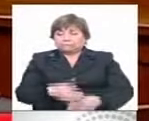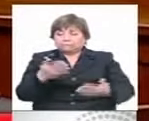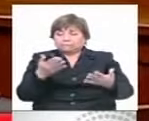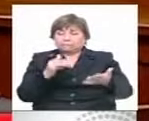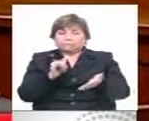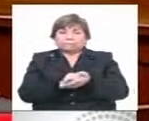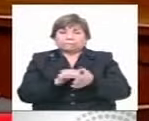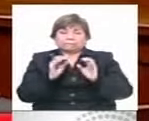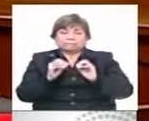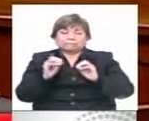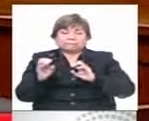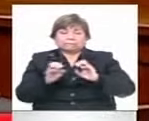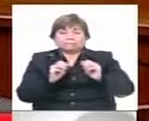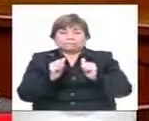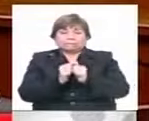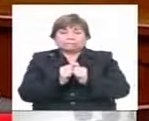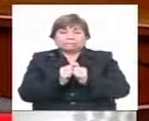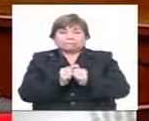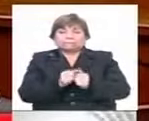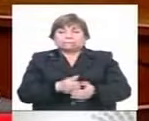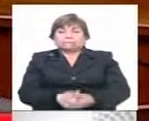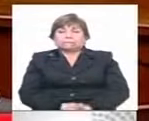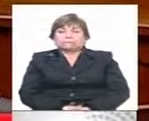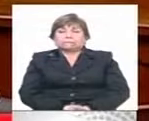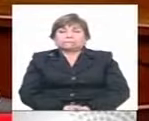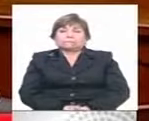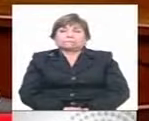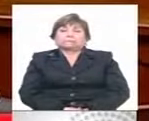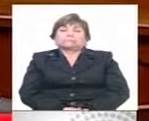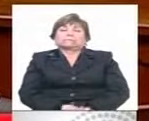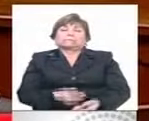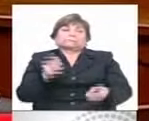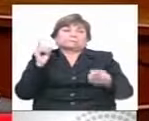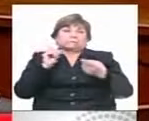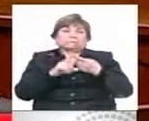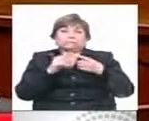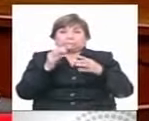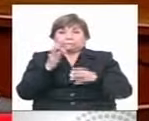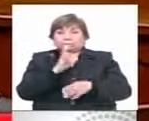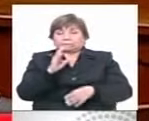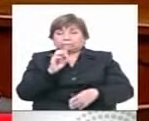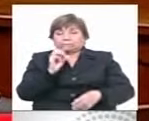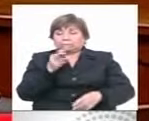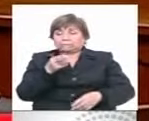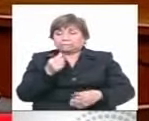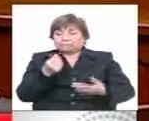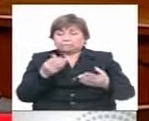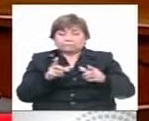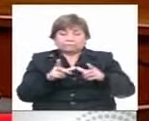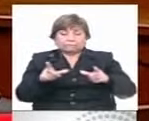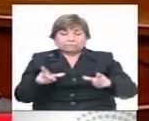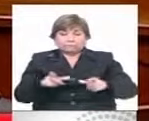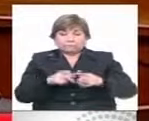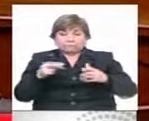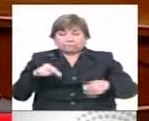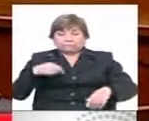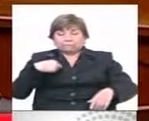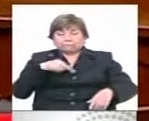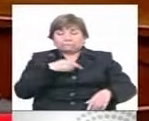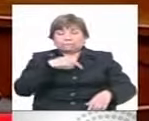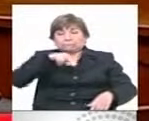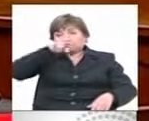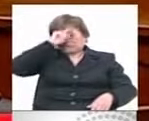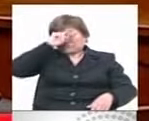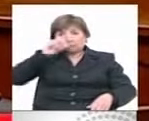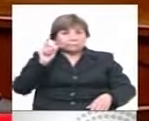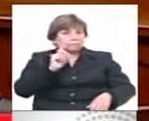telecomunicaciones, conectividad y energía eléctrica. A la fecha, localidades rurales en nuestro país no cuentan con